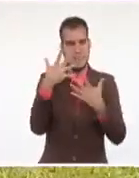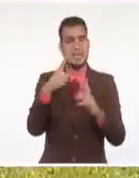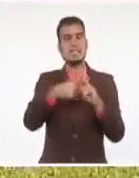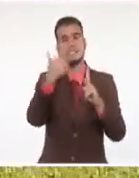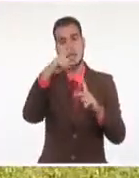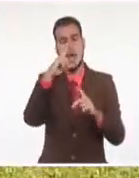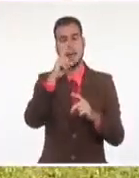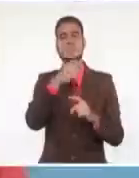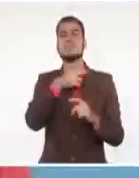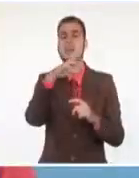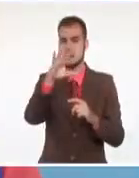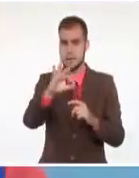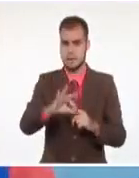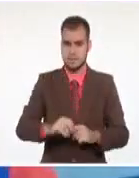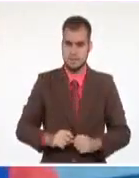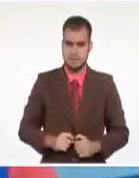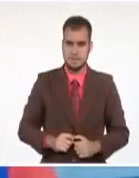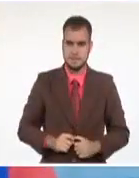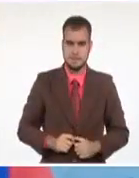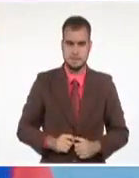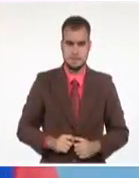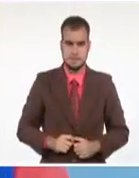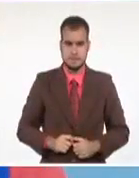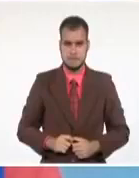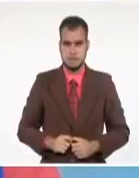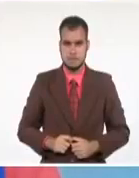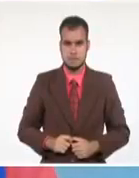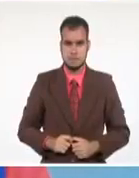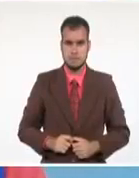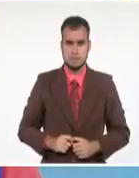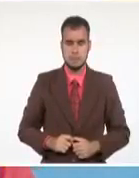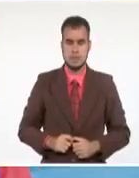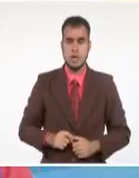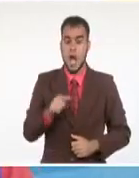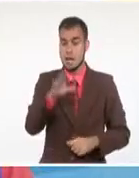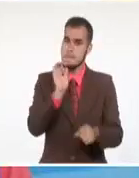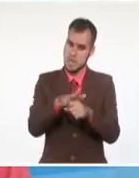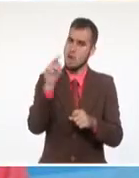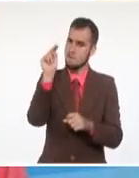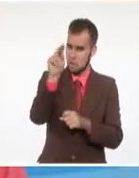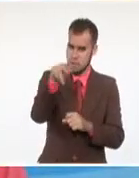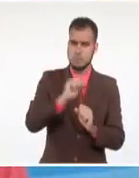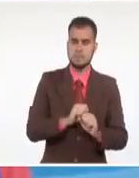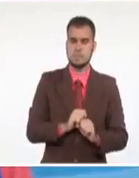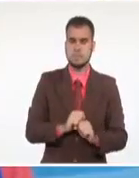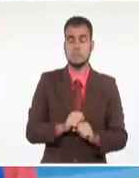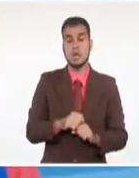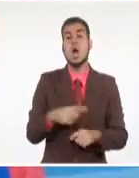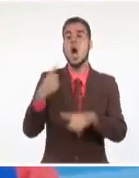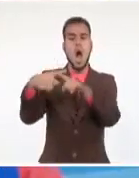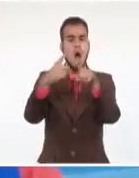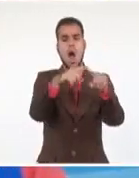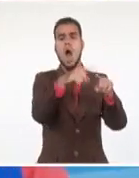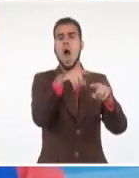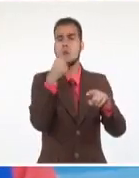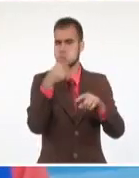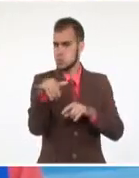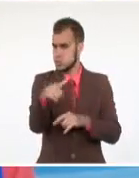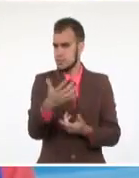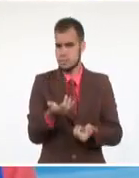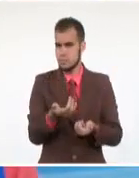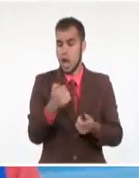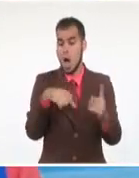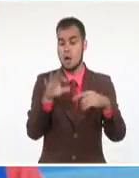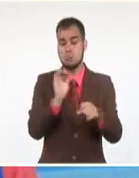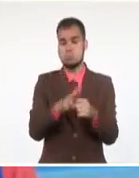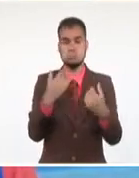también que sea el primer abridor, sin descartar los otros abridores, porque como el pitcher está libre en ese primer